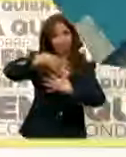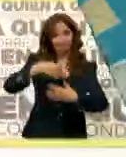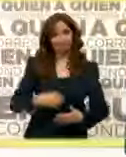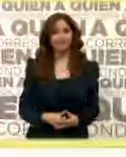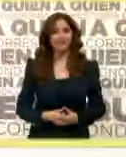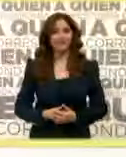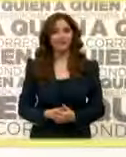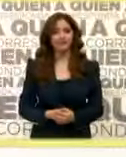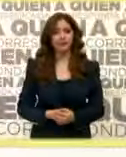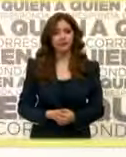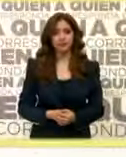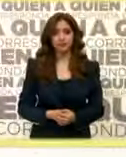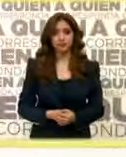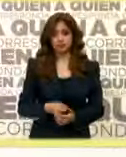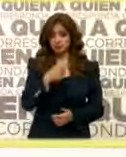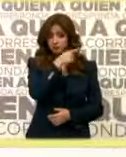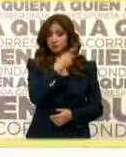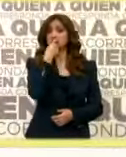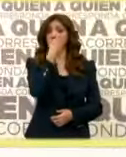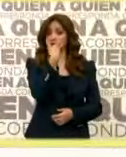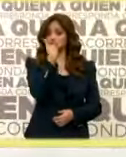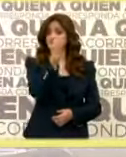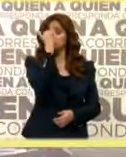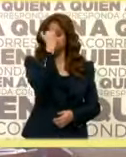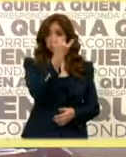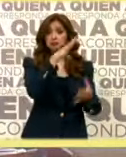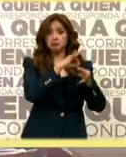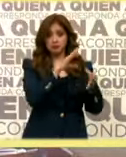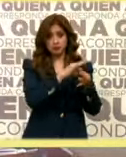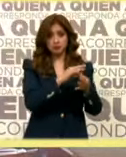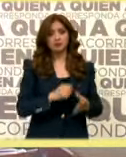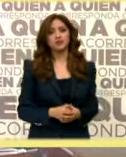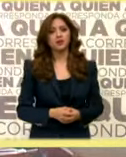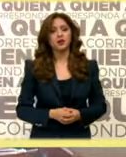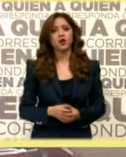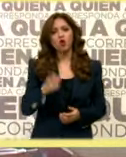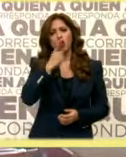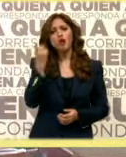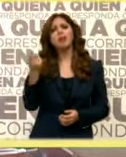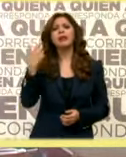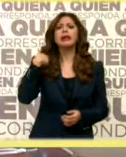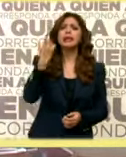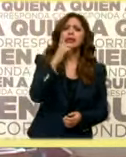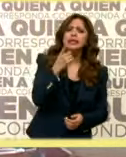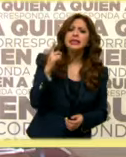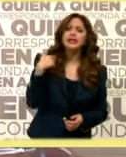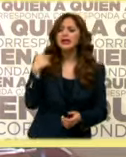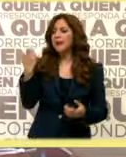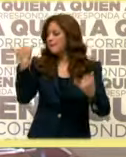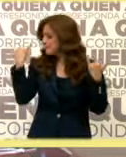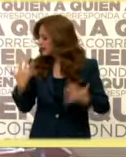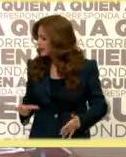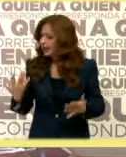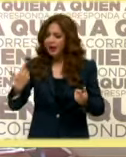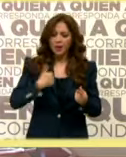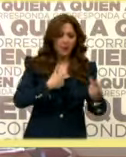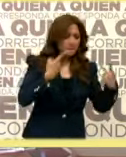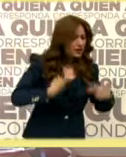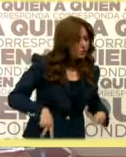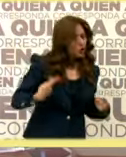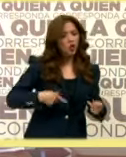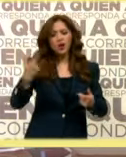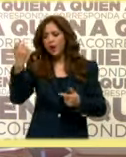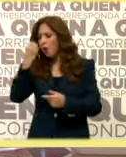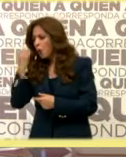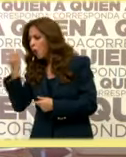Qué bueno que lo marca Poncho. Hay muchos que me dicen, diciembre es mi mes más rudo porque tengo que cerrar el año. Ventas, clientes,